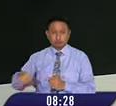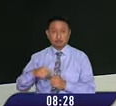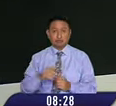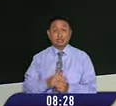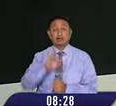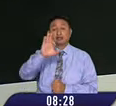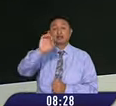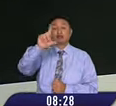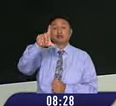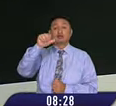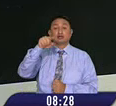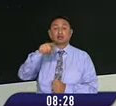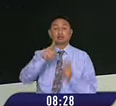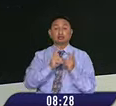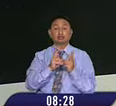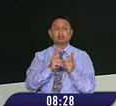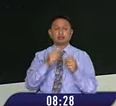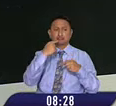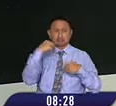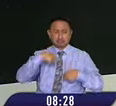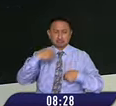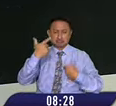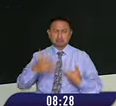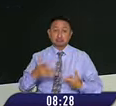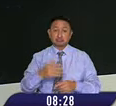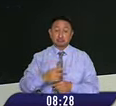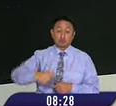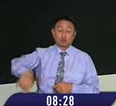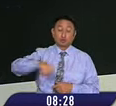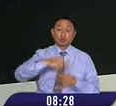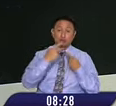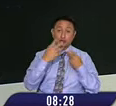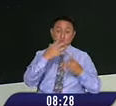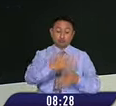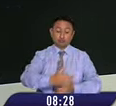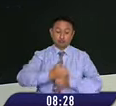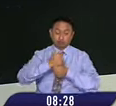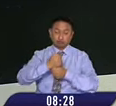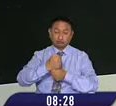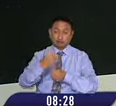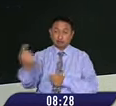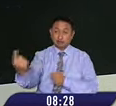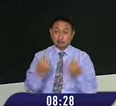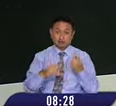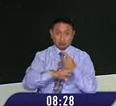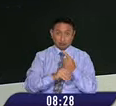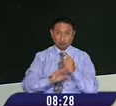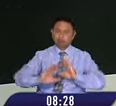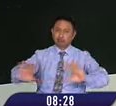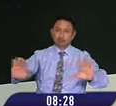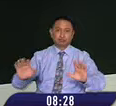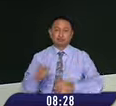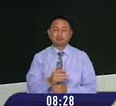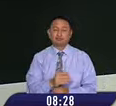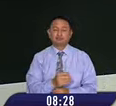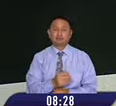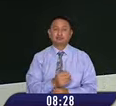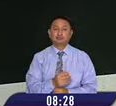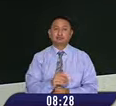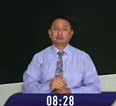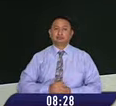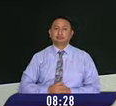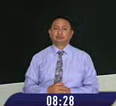La Tola. Los vecinos buscan, mediante la recuperación del espacio público, evitar que la delincuencia los sorprenda.